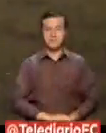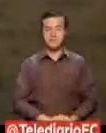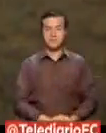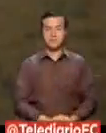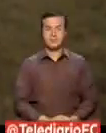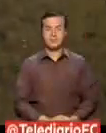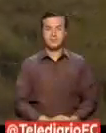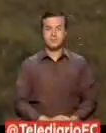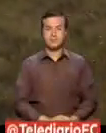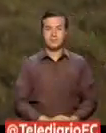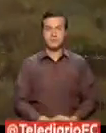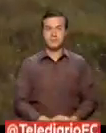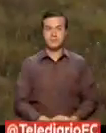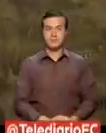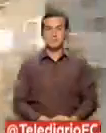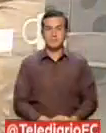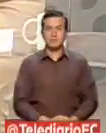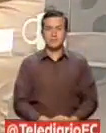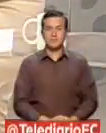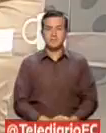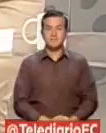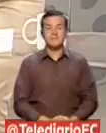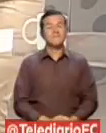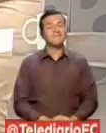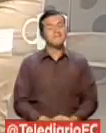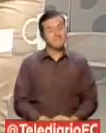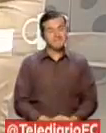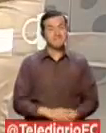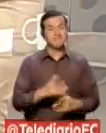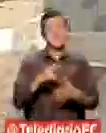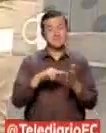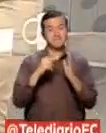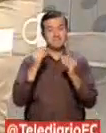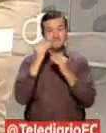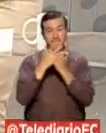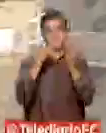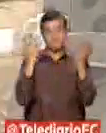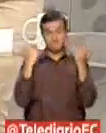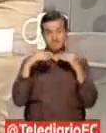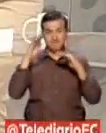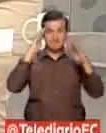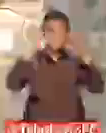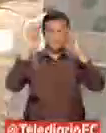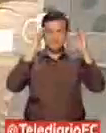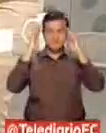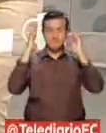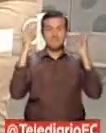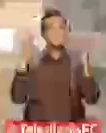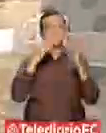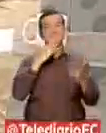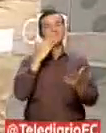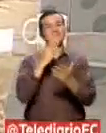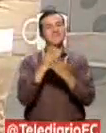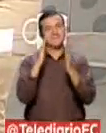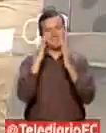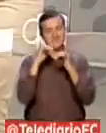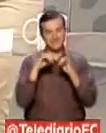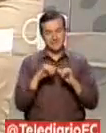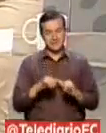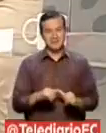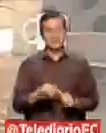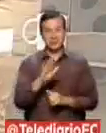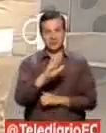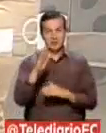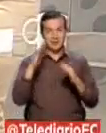Clever Guamaní, Telediario. Bueno, con estos avances tecnológicos nos despedimos en Telediario. Les agradecemos por permitirnos ingresar